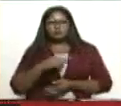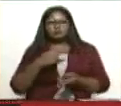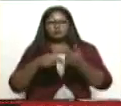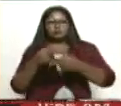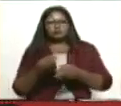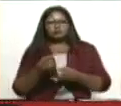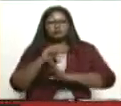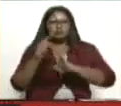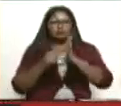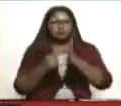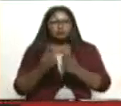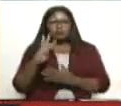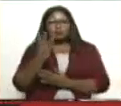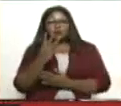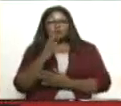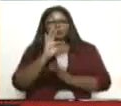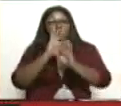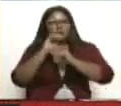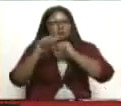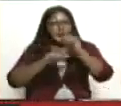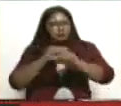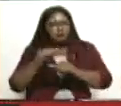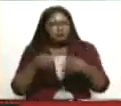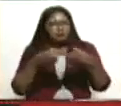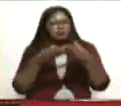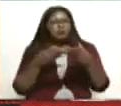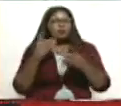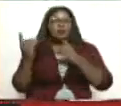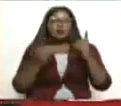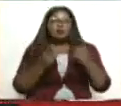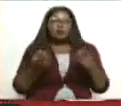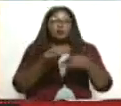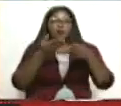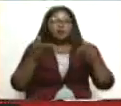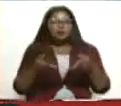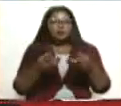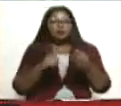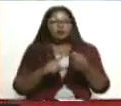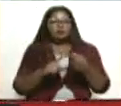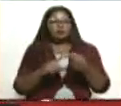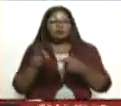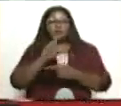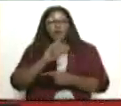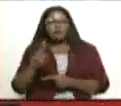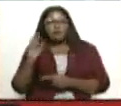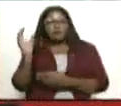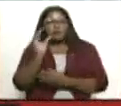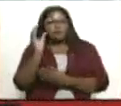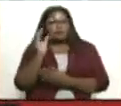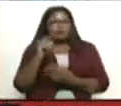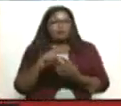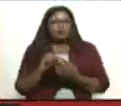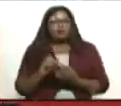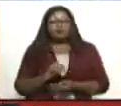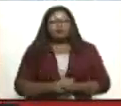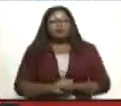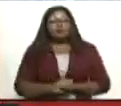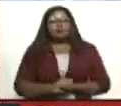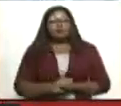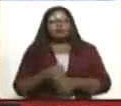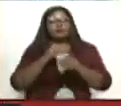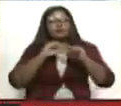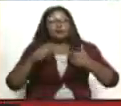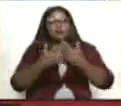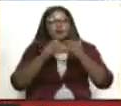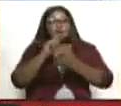cuarto ciclo de la mesa de diálogo de paz entre el gobierno de la República de Colombia y el Ejército de